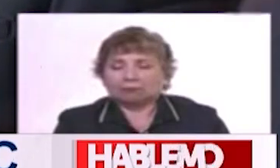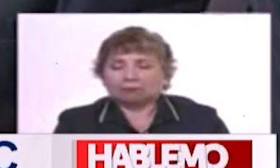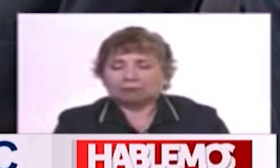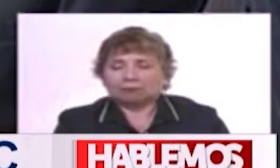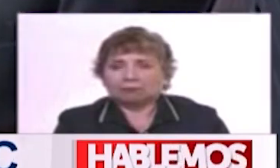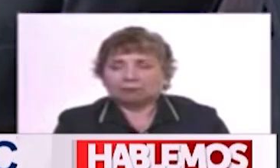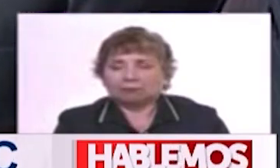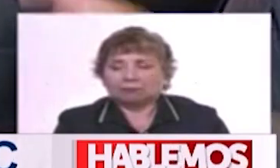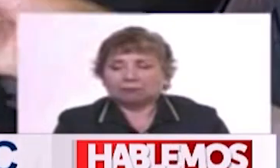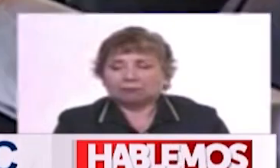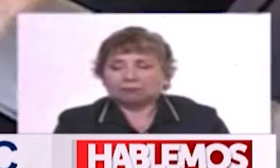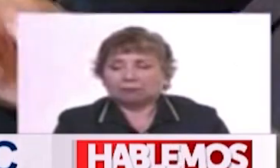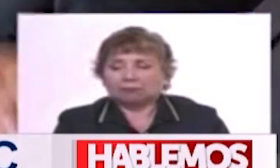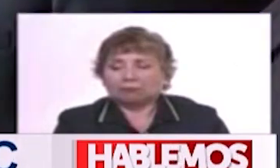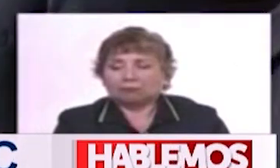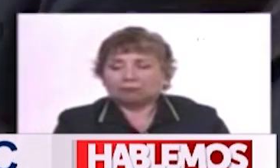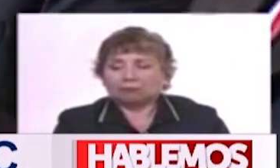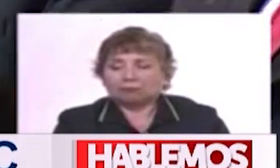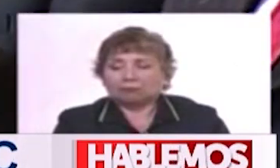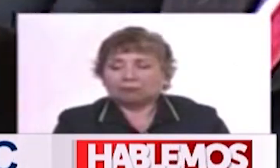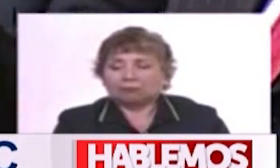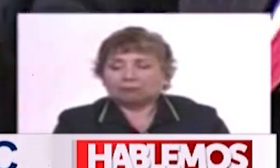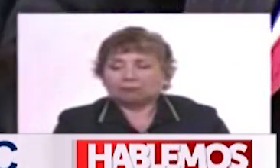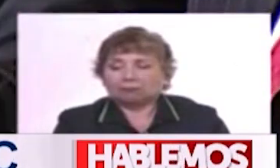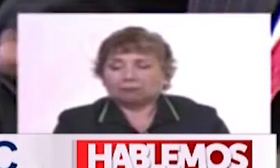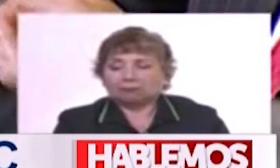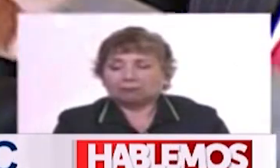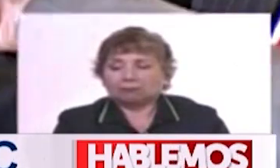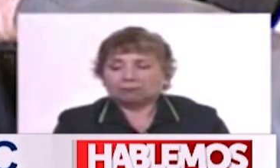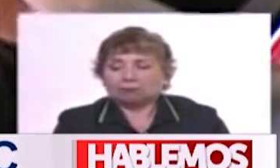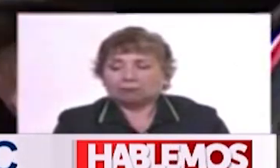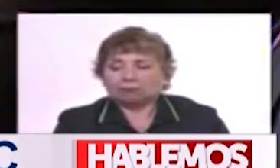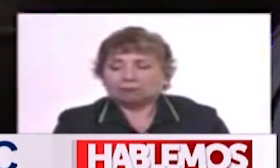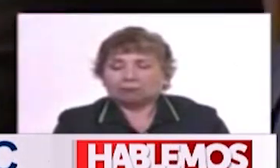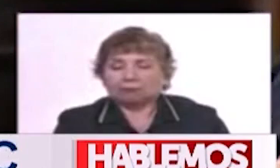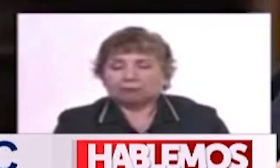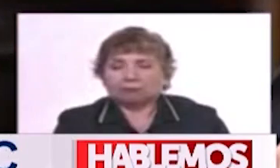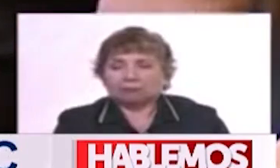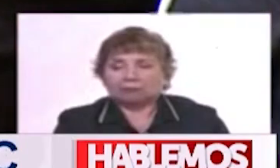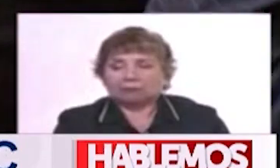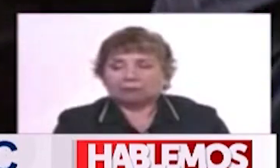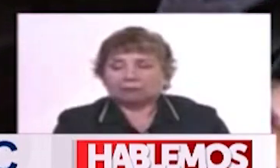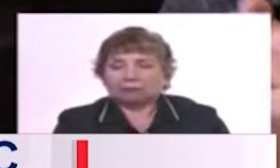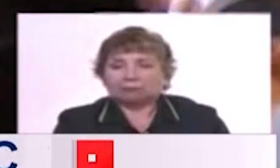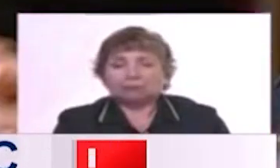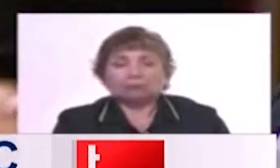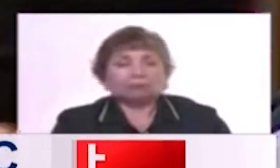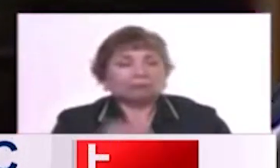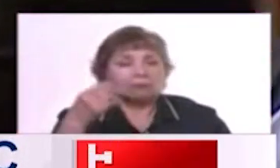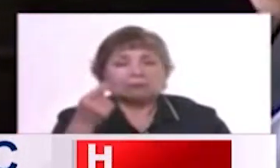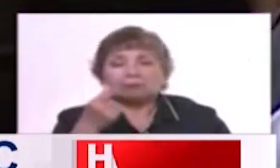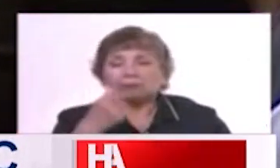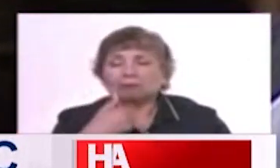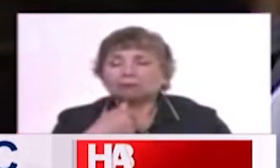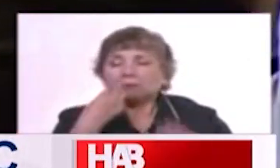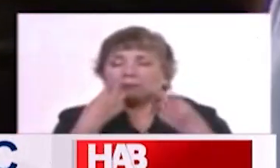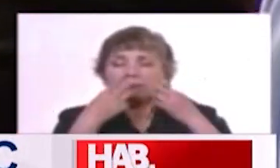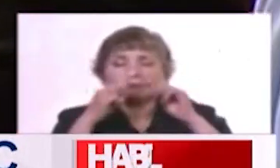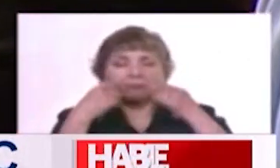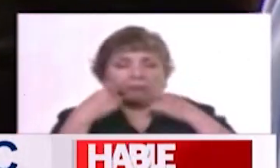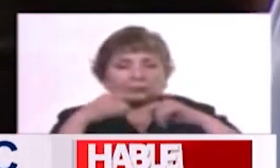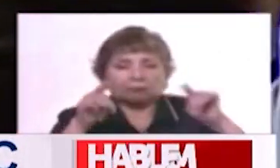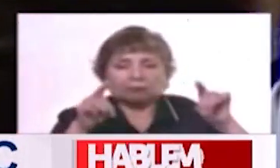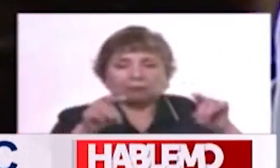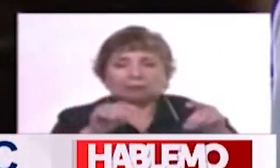Él ha enfatizado de que no tenía conocimiento de el discurso que leyó ante todos los peruanos Pedro